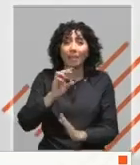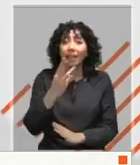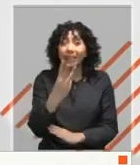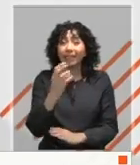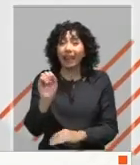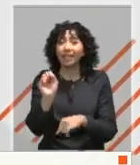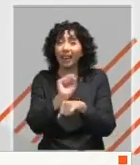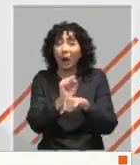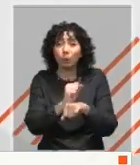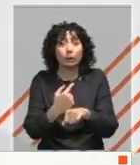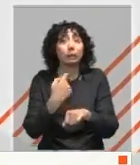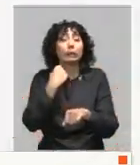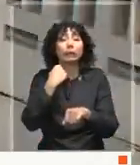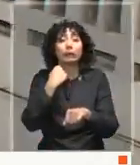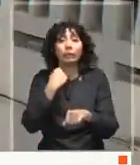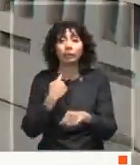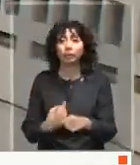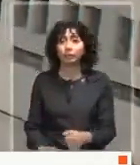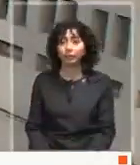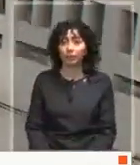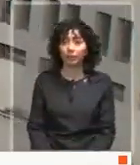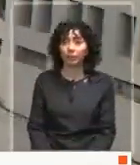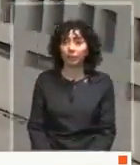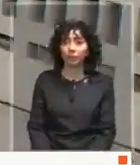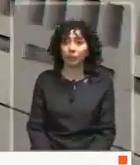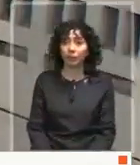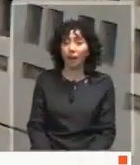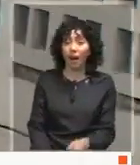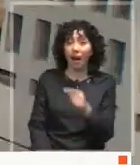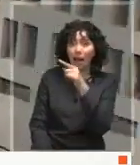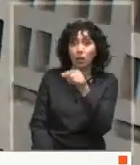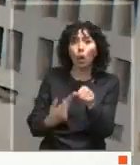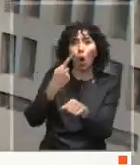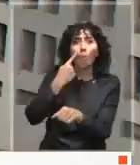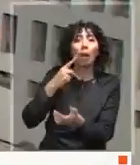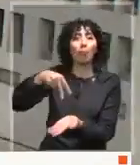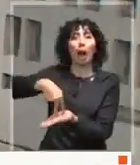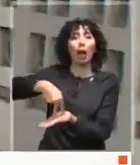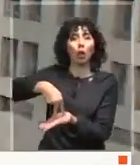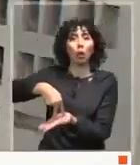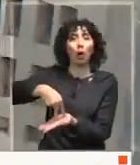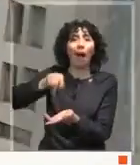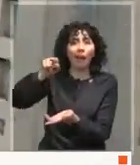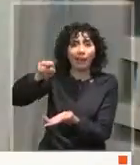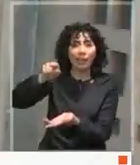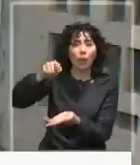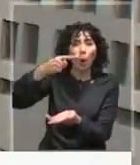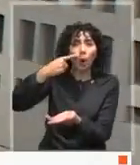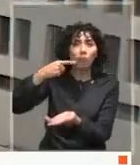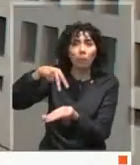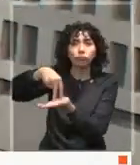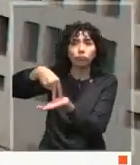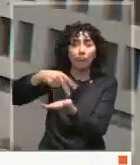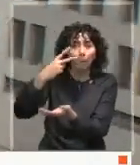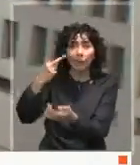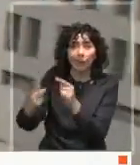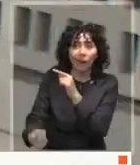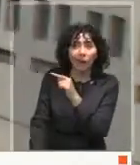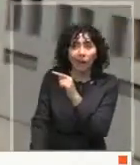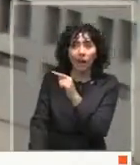afectados. En ese espacio que hay, ahí estaba el tipo parado. De hecho, si te fijas, mira, hay